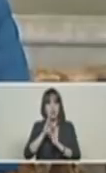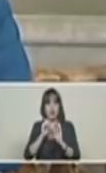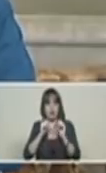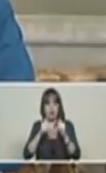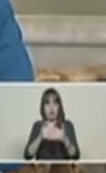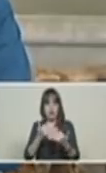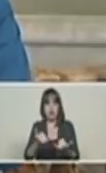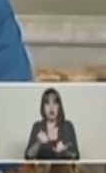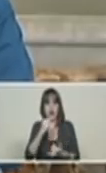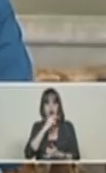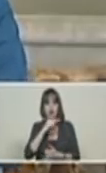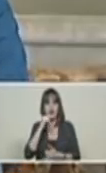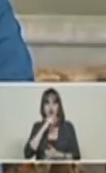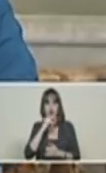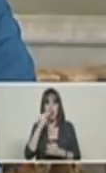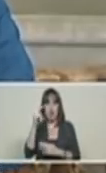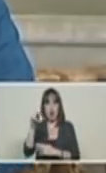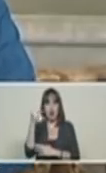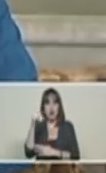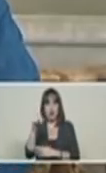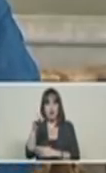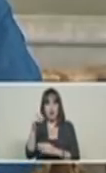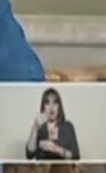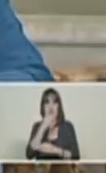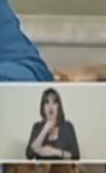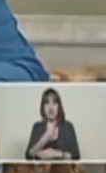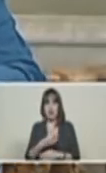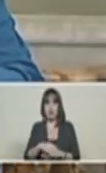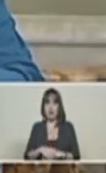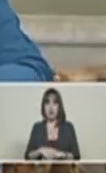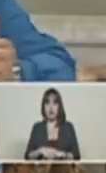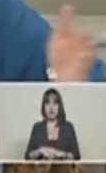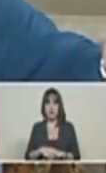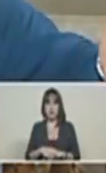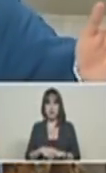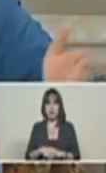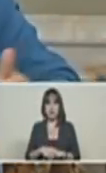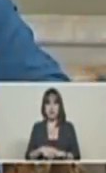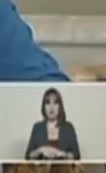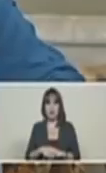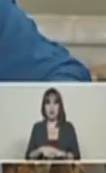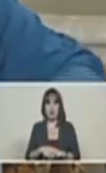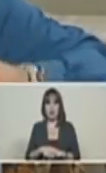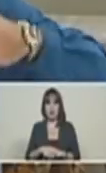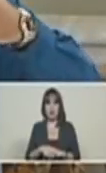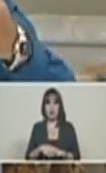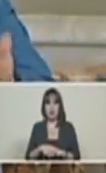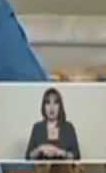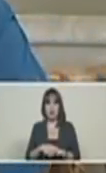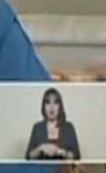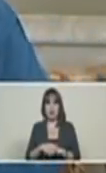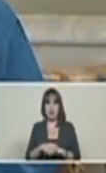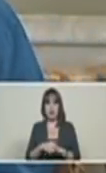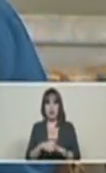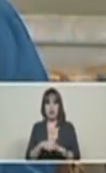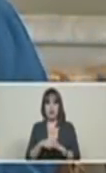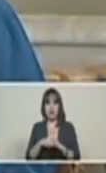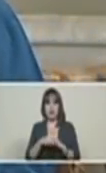ahora, octubre, noviembre, diciembre. Luego viene una fase de despliegue, instalación